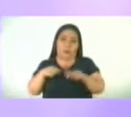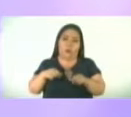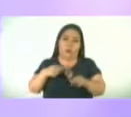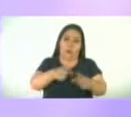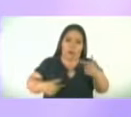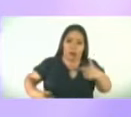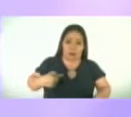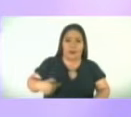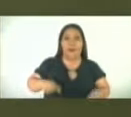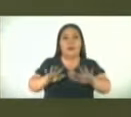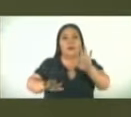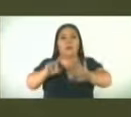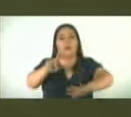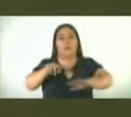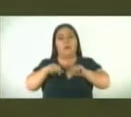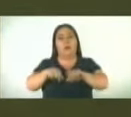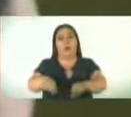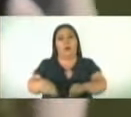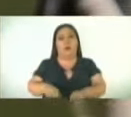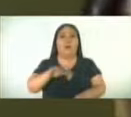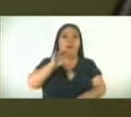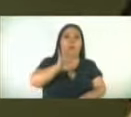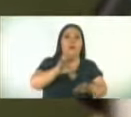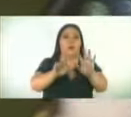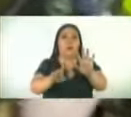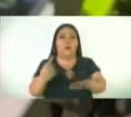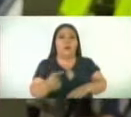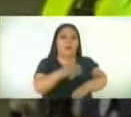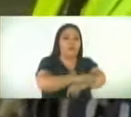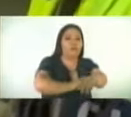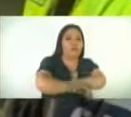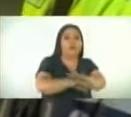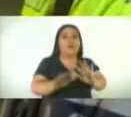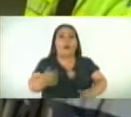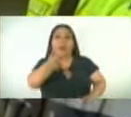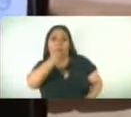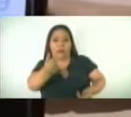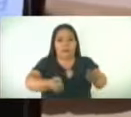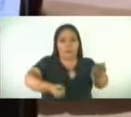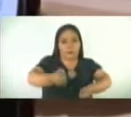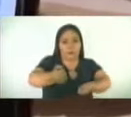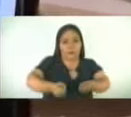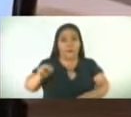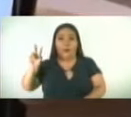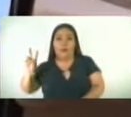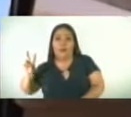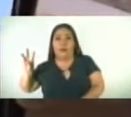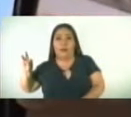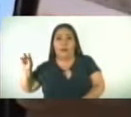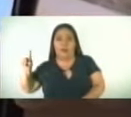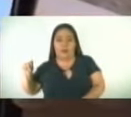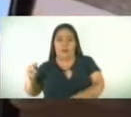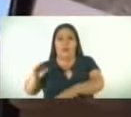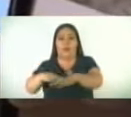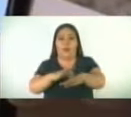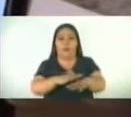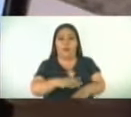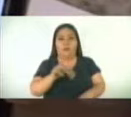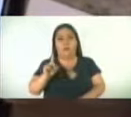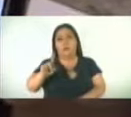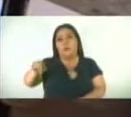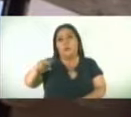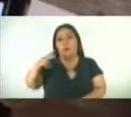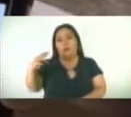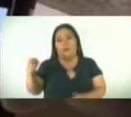fallecidos. Además, 56 personas fueron detenidas por conducción peligrosa. El Viceministerio de Transporte reportó 1.200